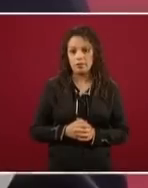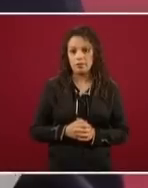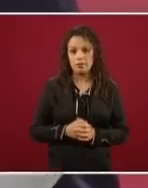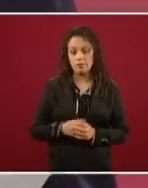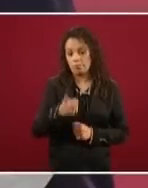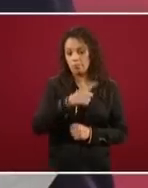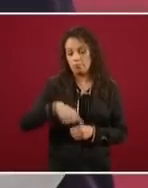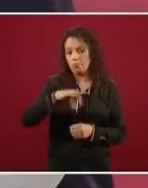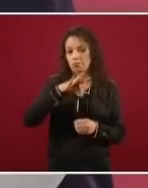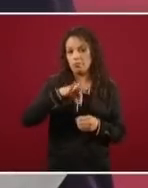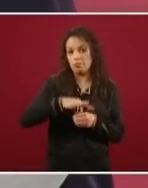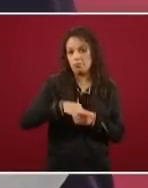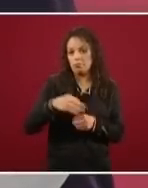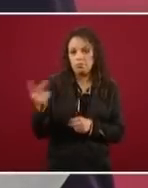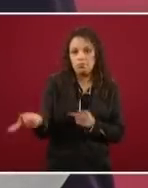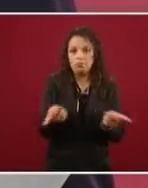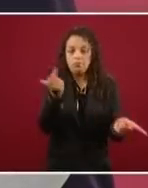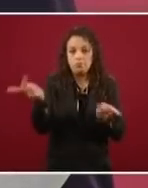consulta